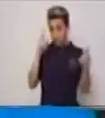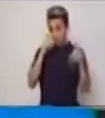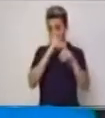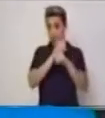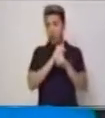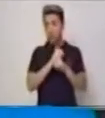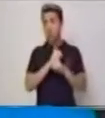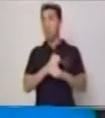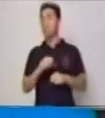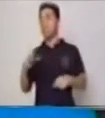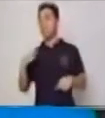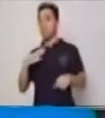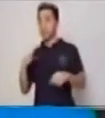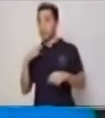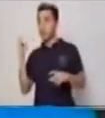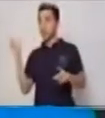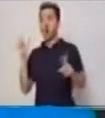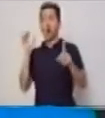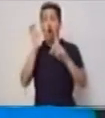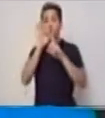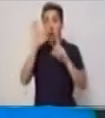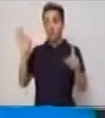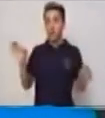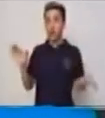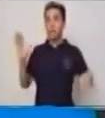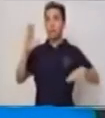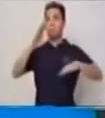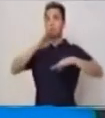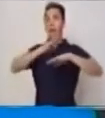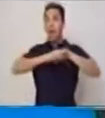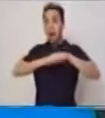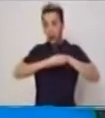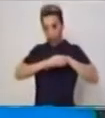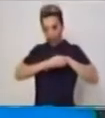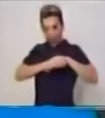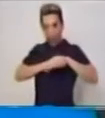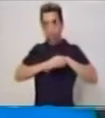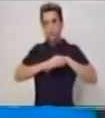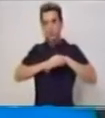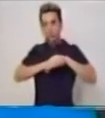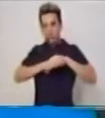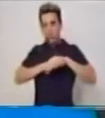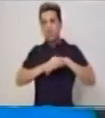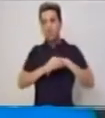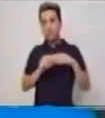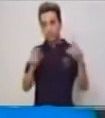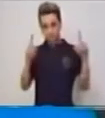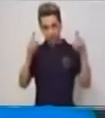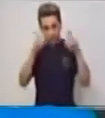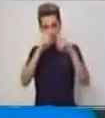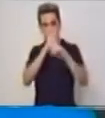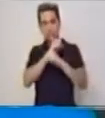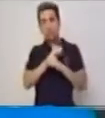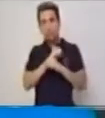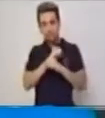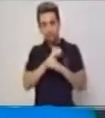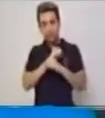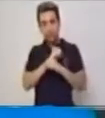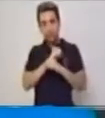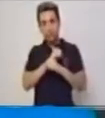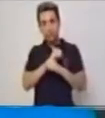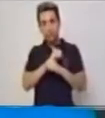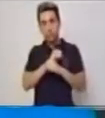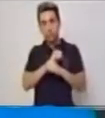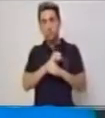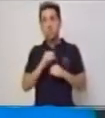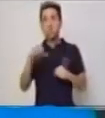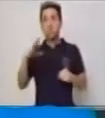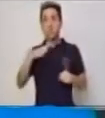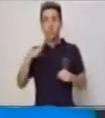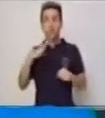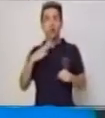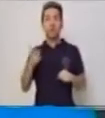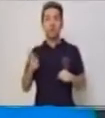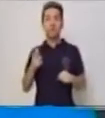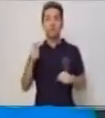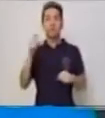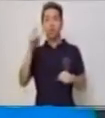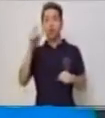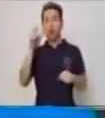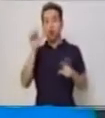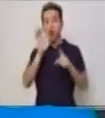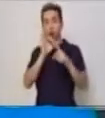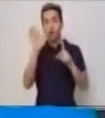tomado oraciones más extensas y hemos utilizado los nexos, hemos construido oraciones